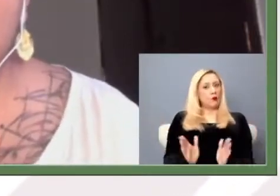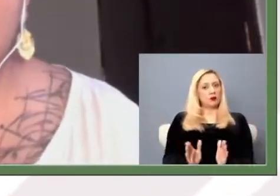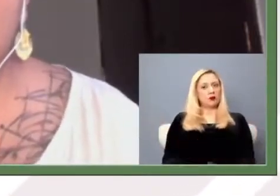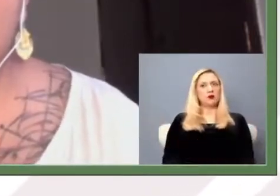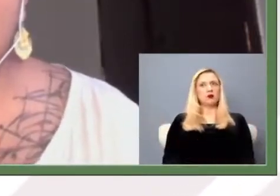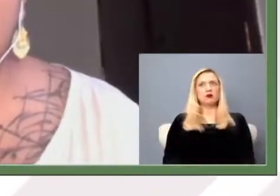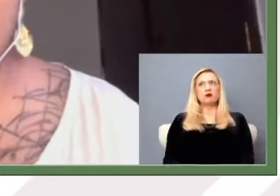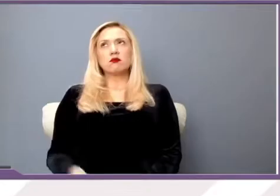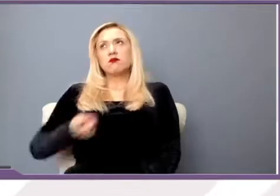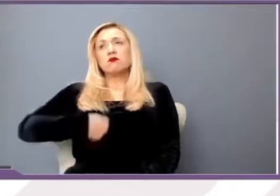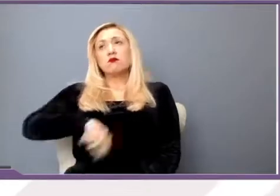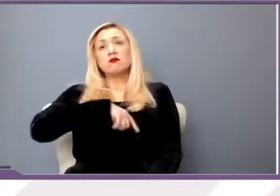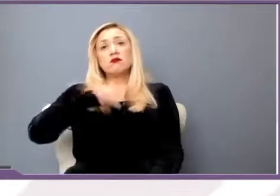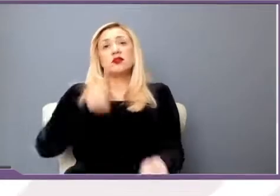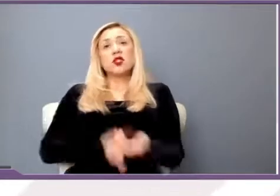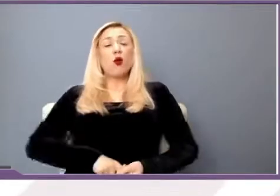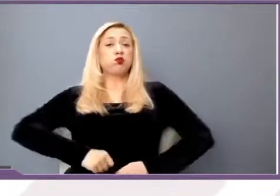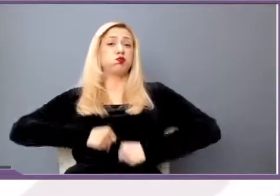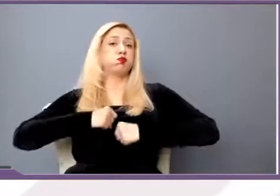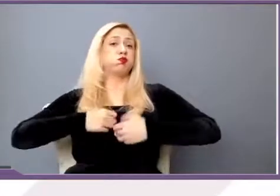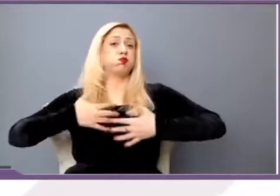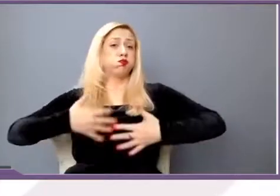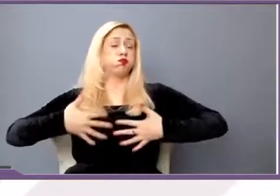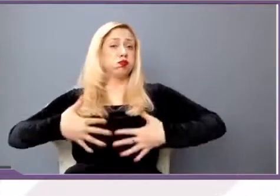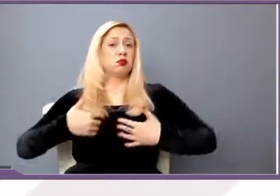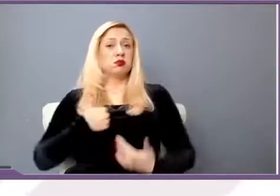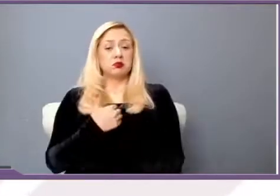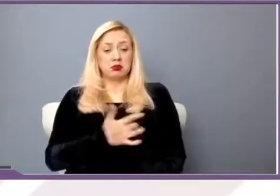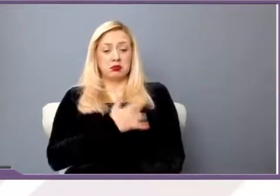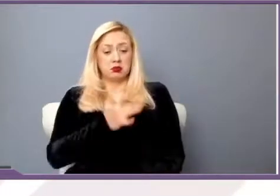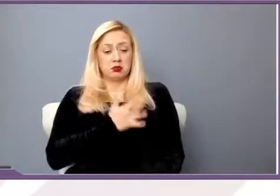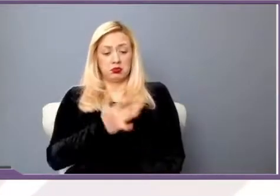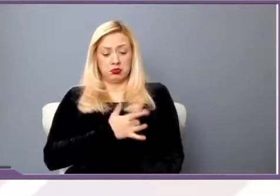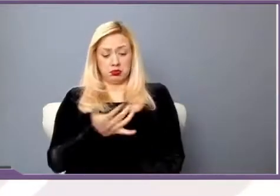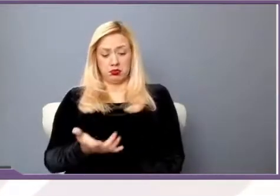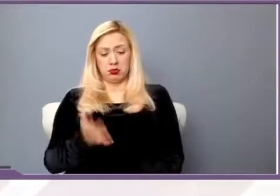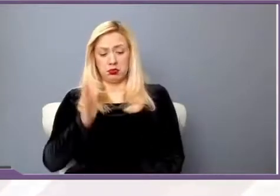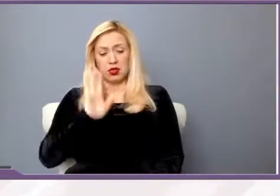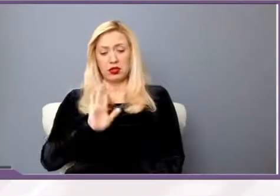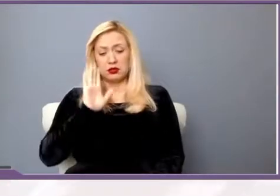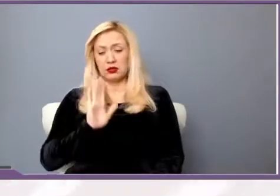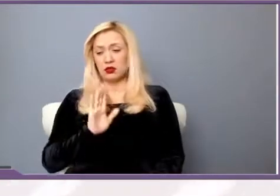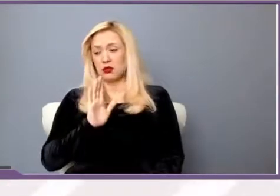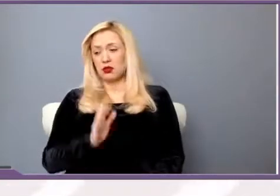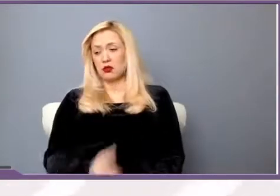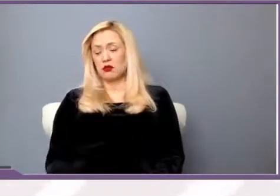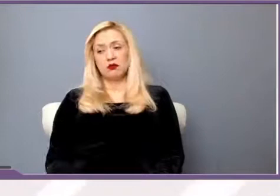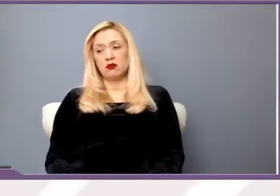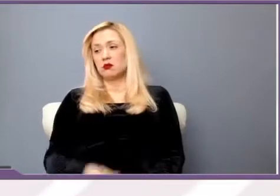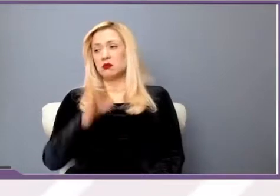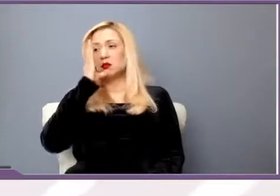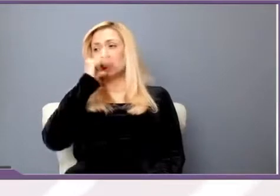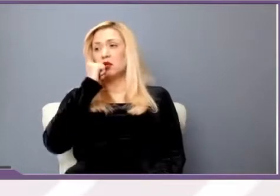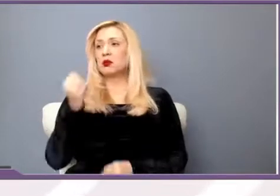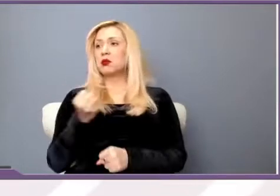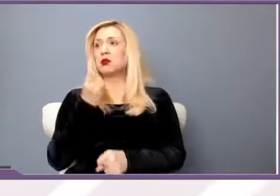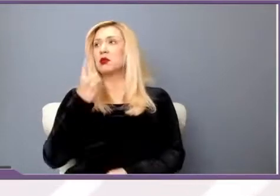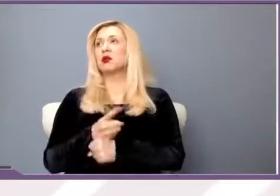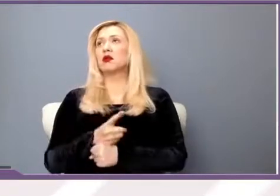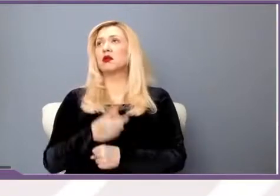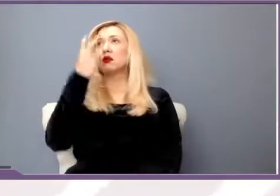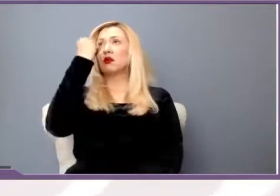vivimos desde la gordura, nos vivimos gordas, parece que no tenemos ninguna de esas características, ¿no? Entonces creo que estos